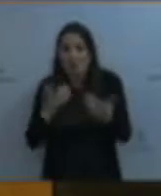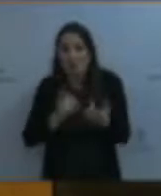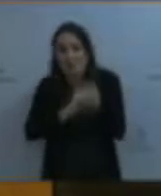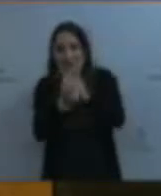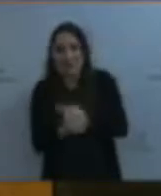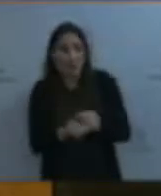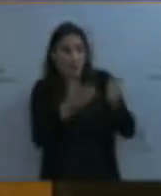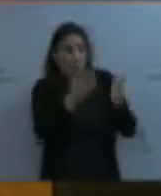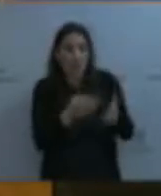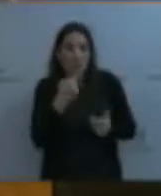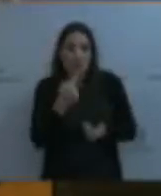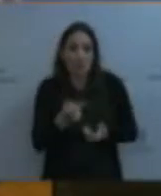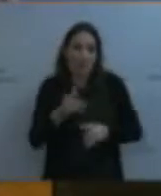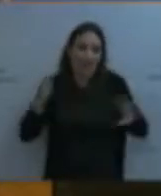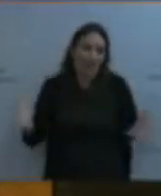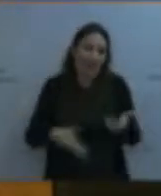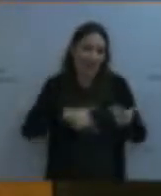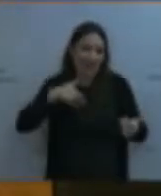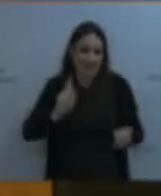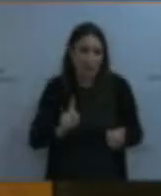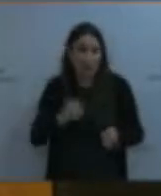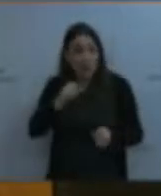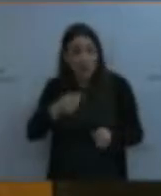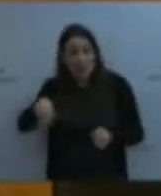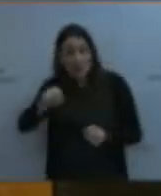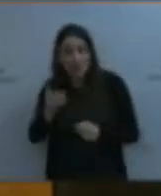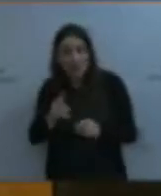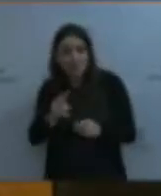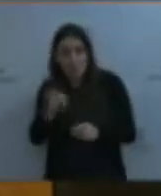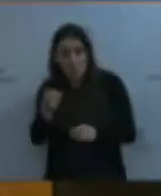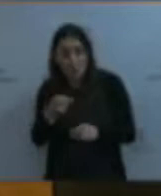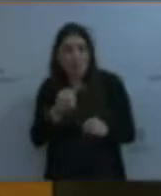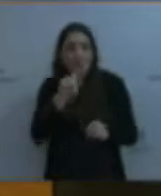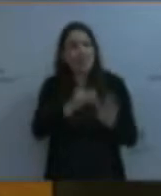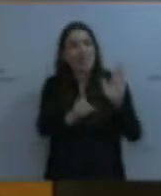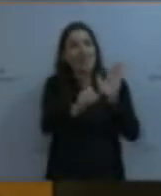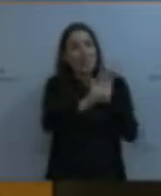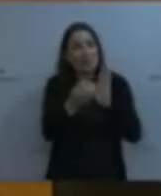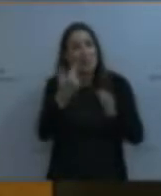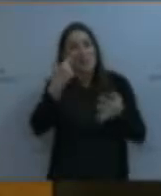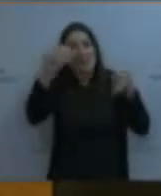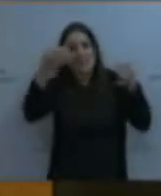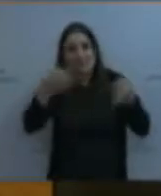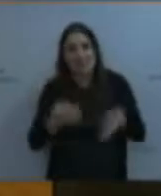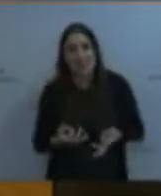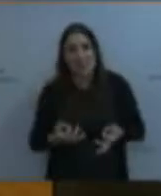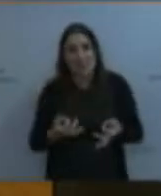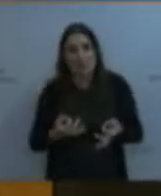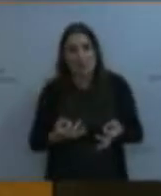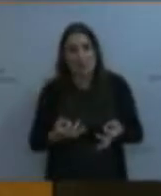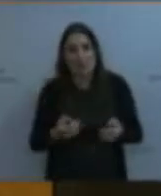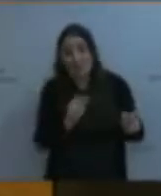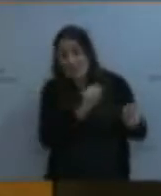mala gana y de pasada. También y dicen que este decreto debe asegurar que en las